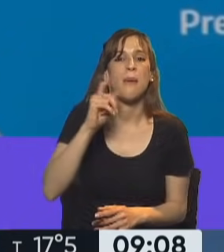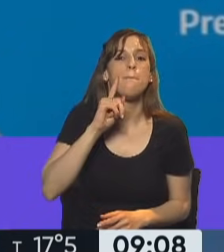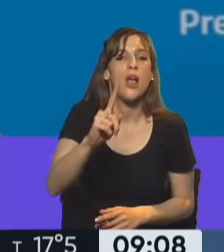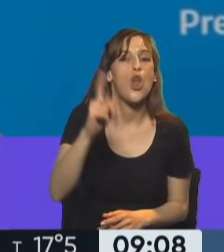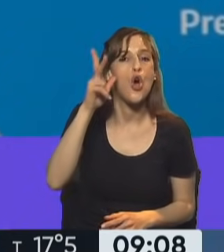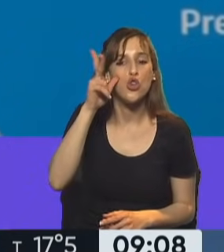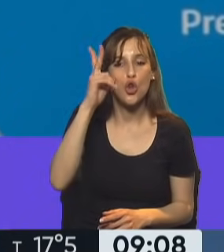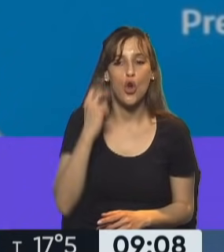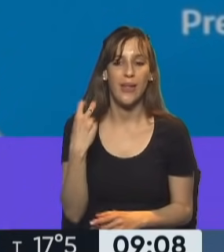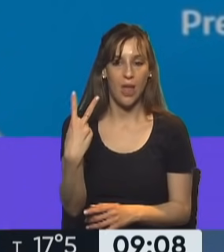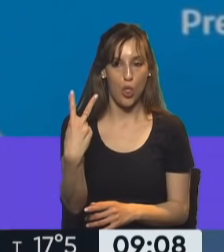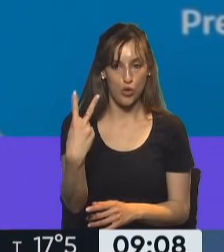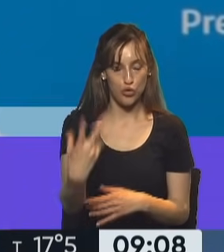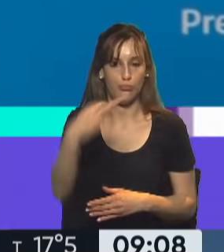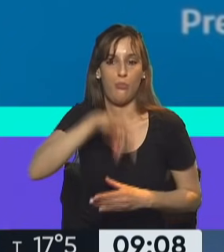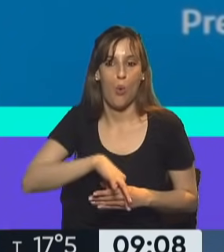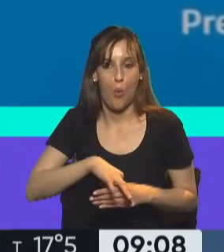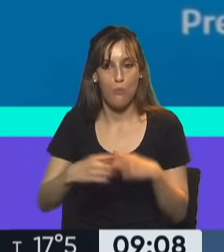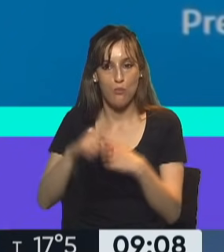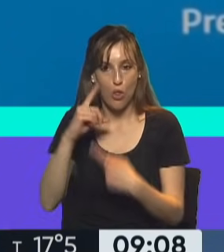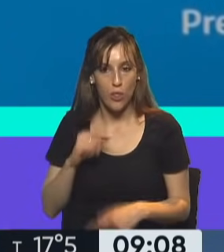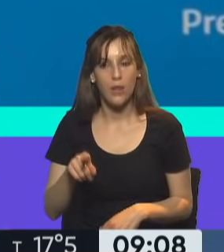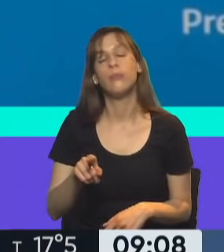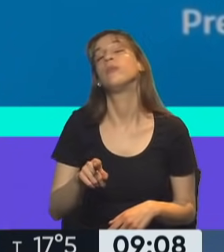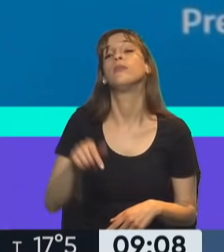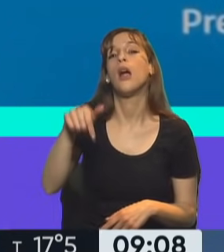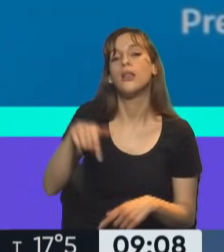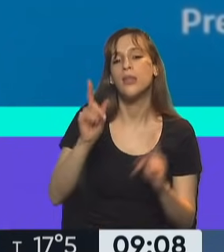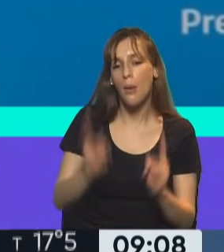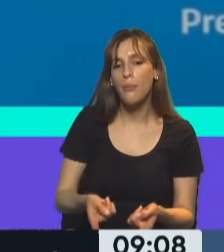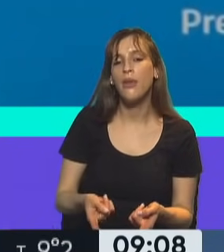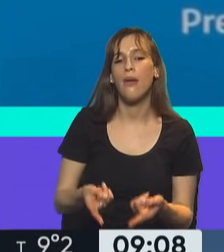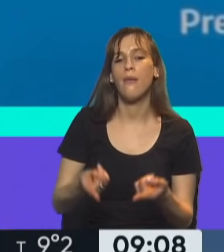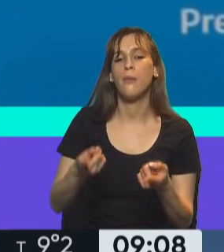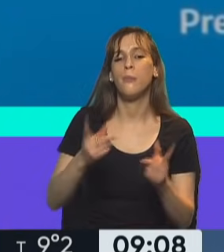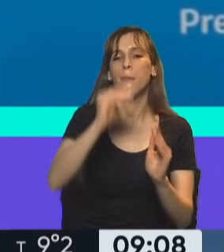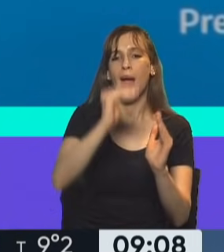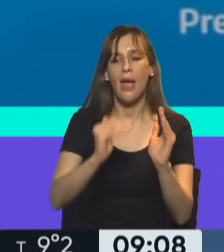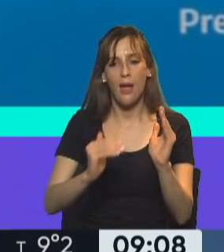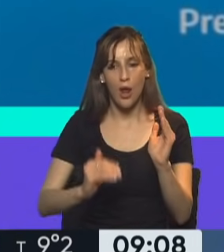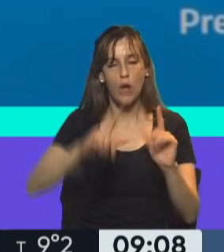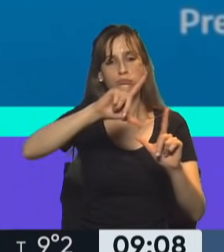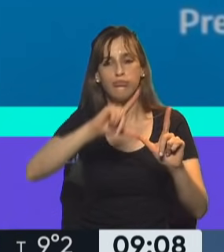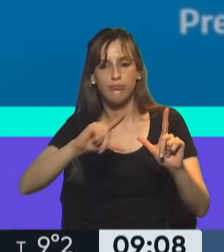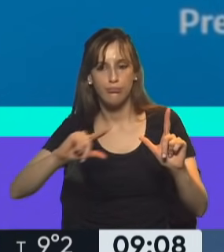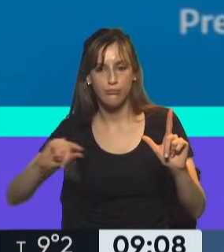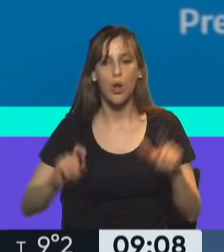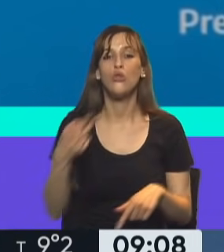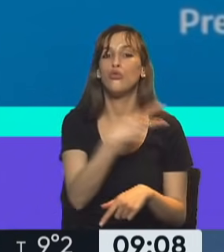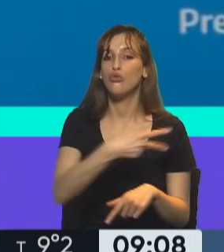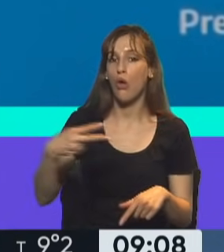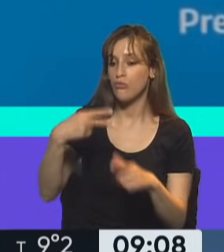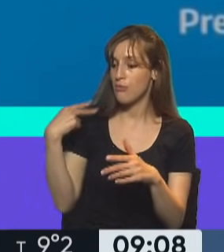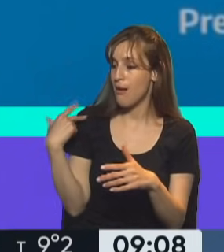26.892. Tenemos este descenso sostenido mes a mes y en las últimas 2 semanas